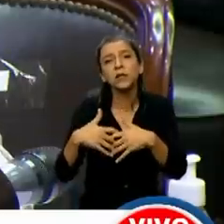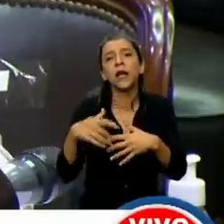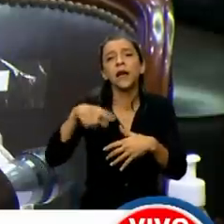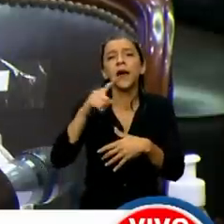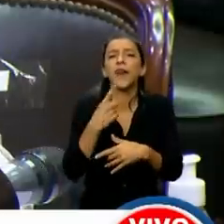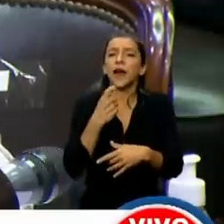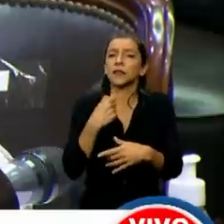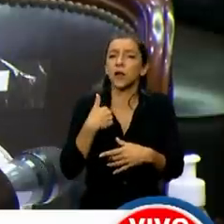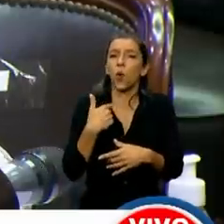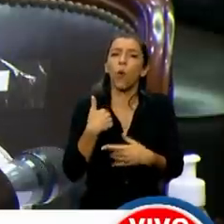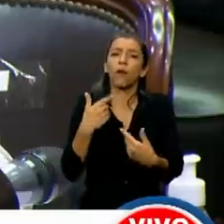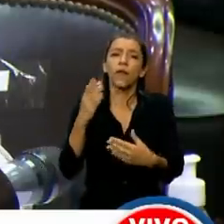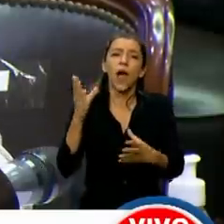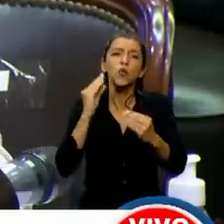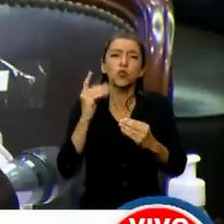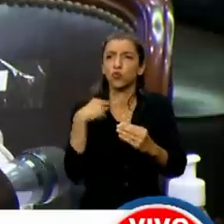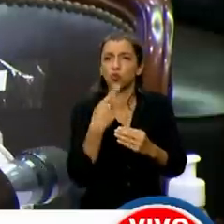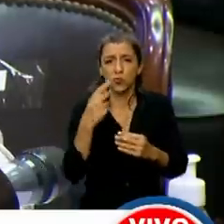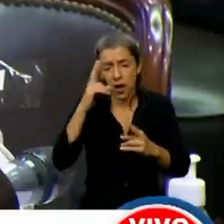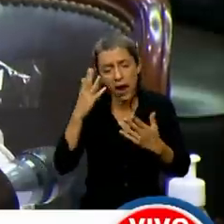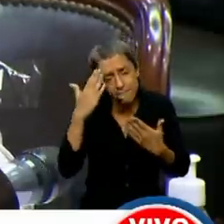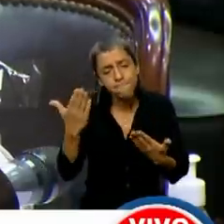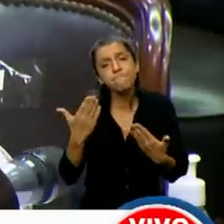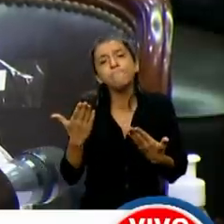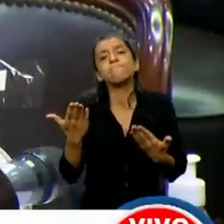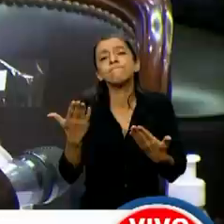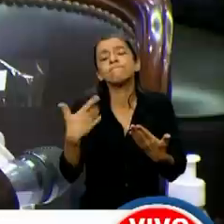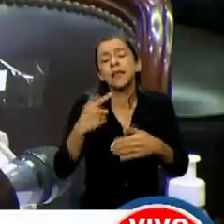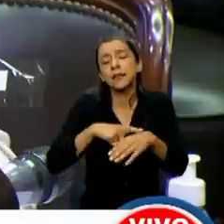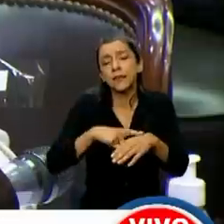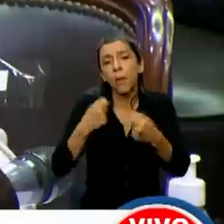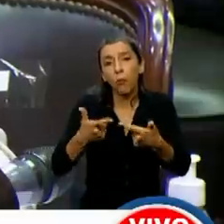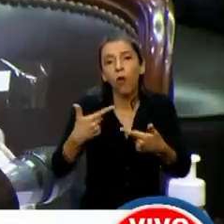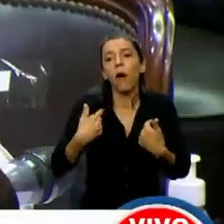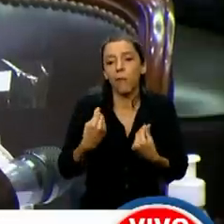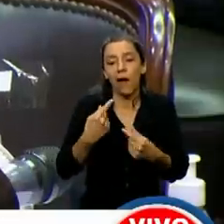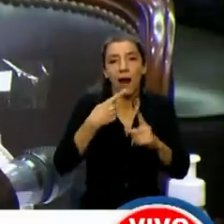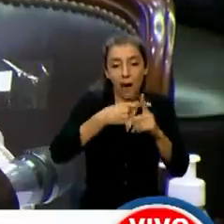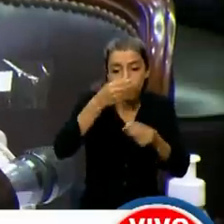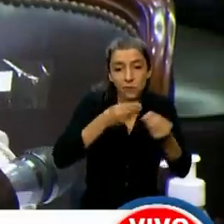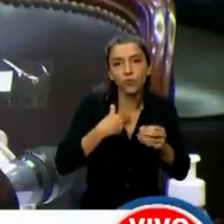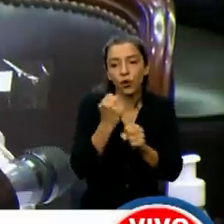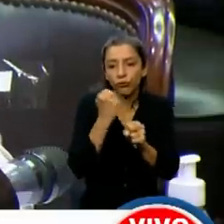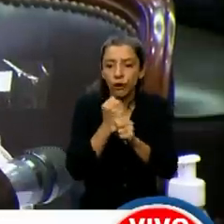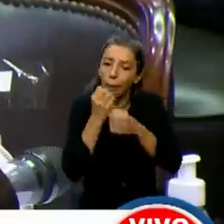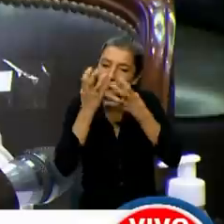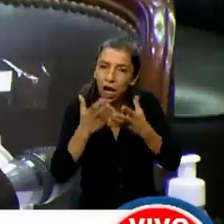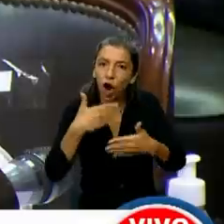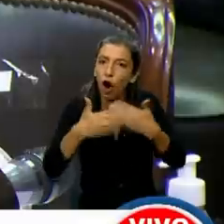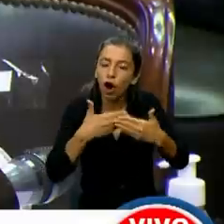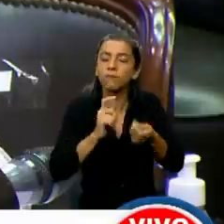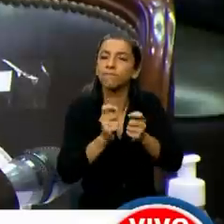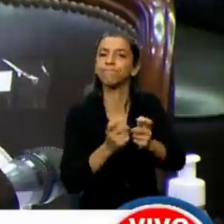mensajes que podamos volver a comisión tomarnos el tiempo trabajar mejor este presupuesto porque así verdaderamente